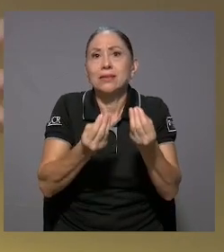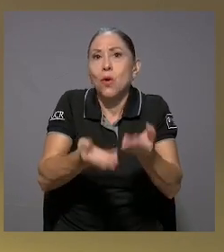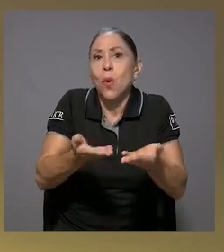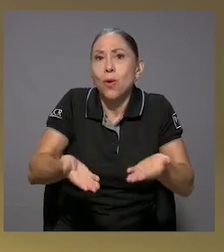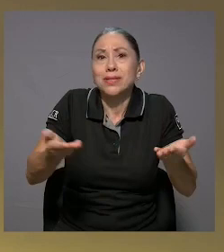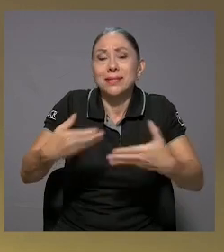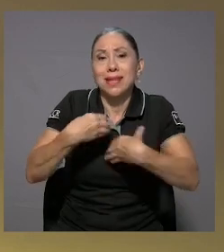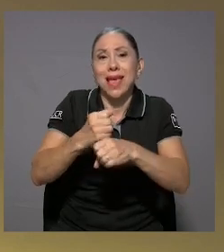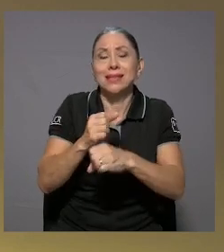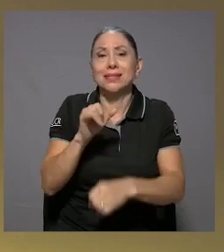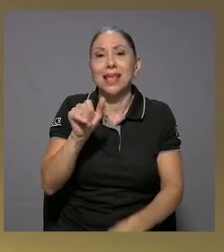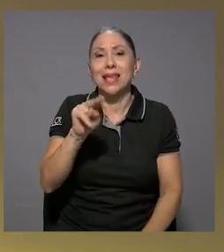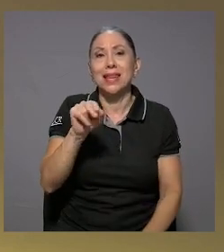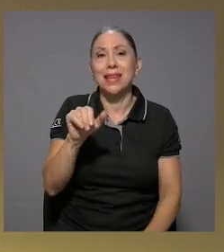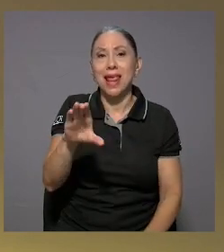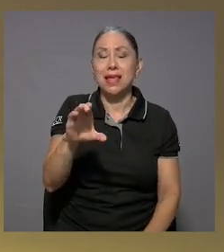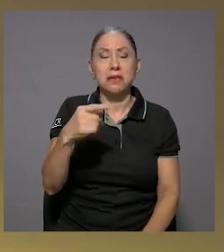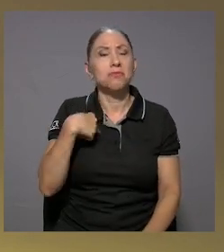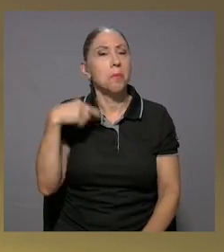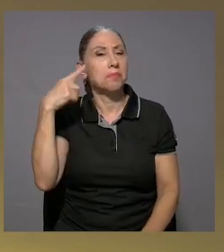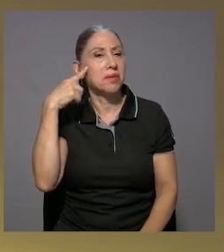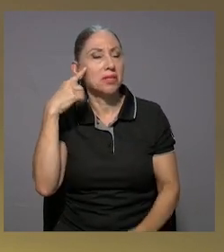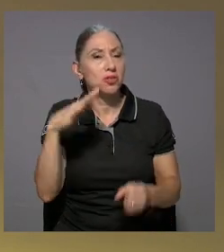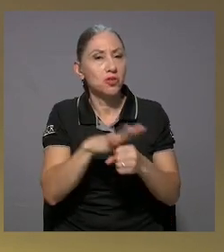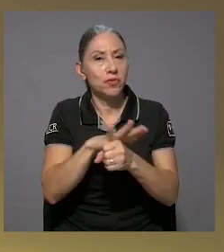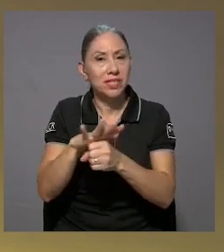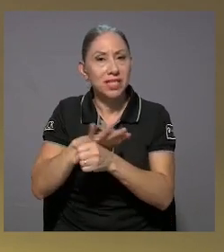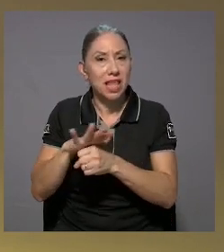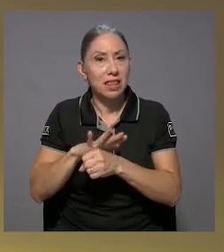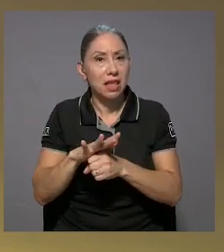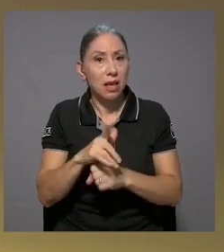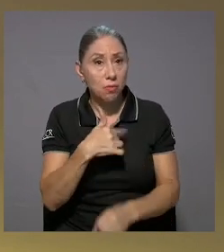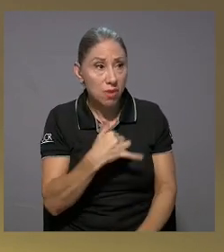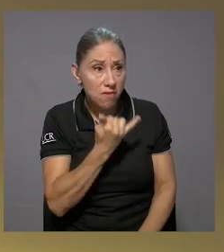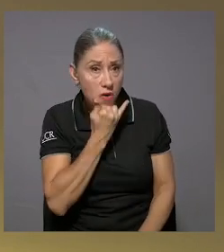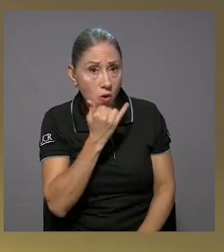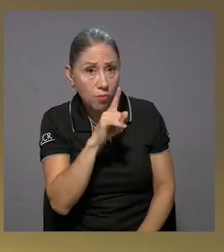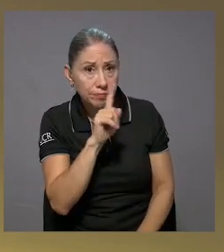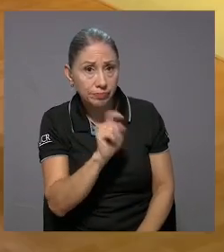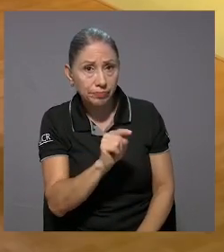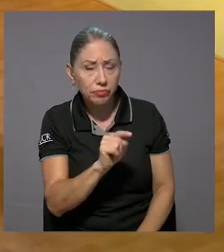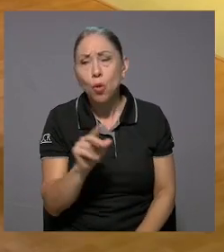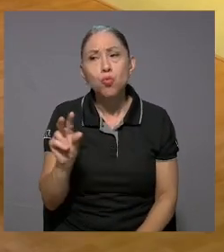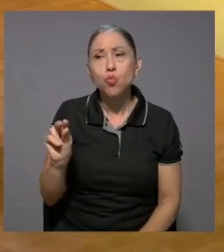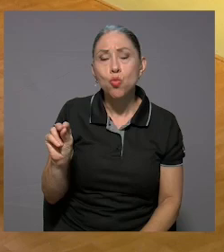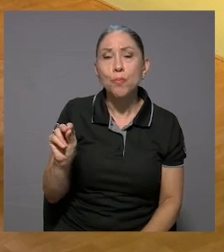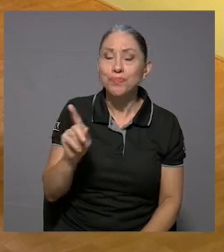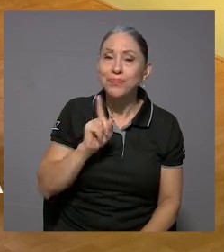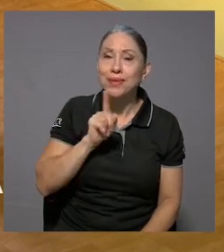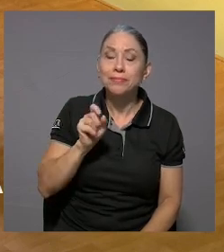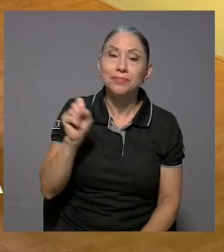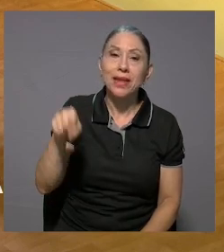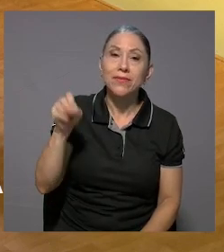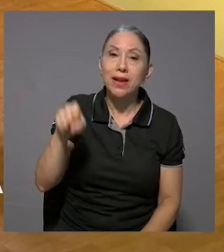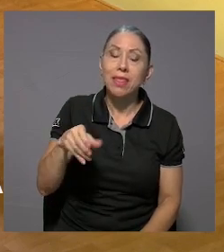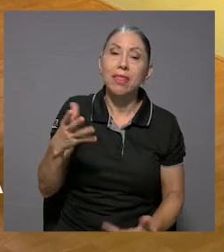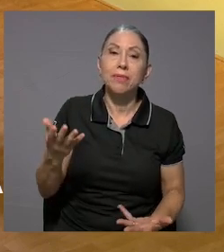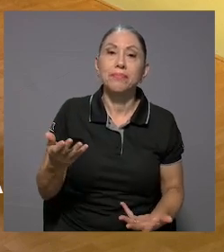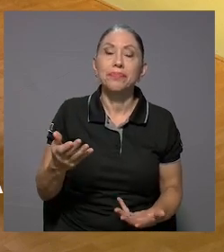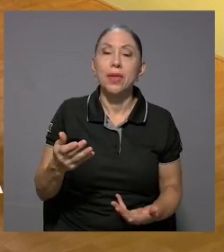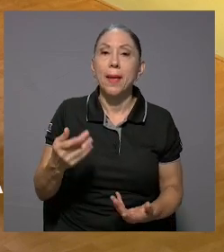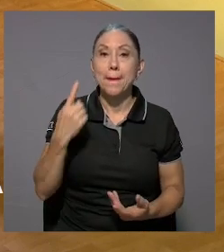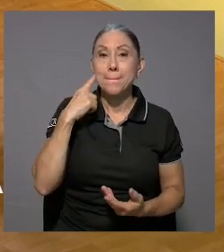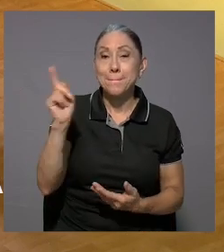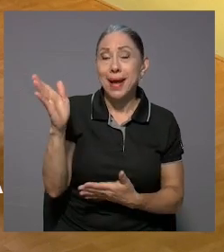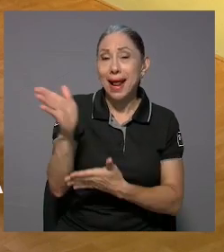la gran cantidad de cosas que hace el INEC, me imagino que da suficiente. ¿Me equivoco? No. O sea, en realidad, por